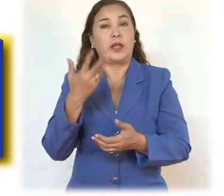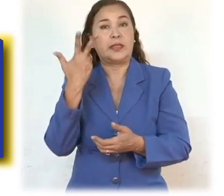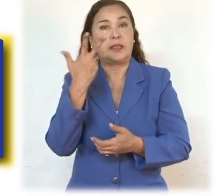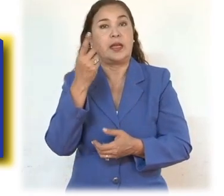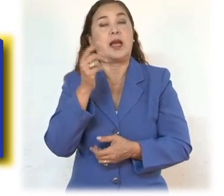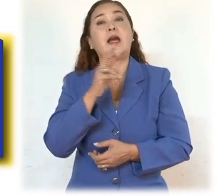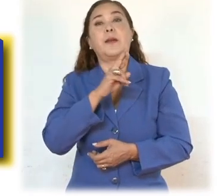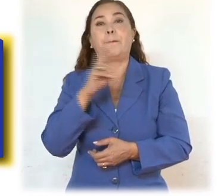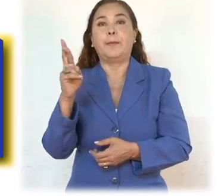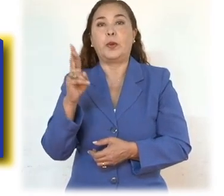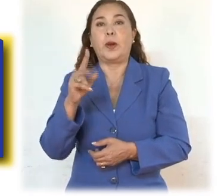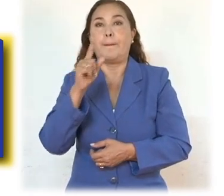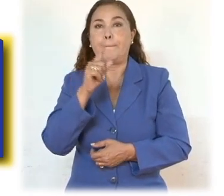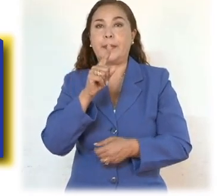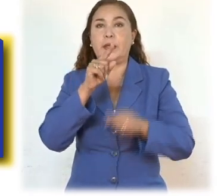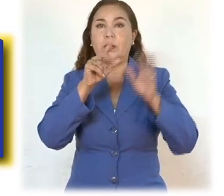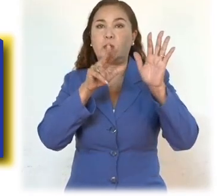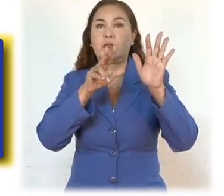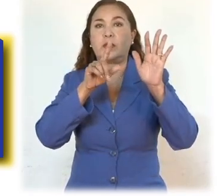República